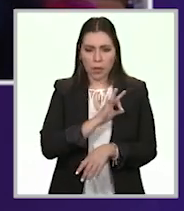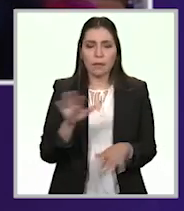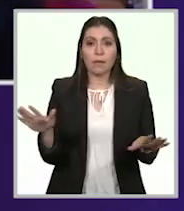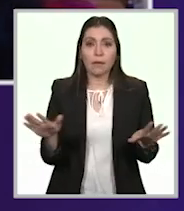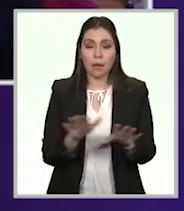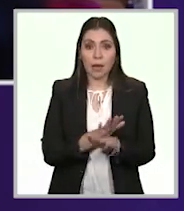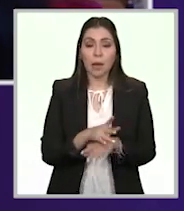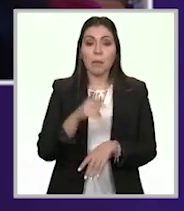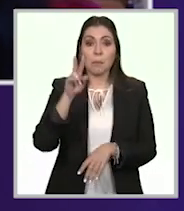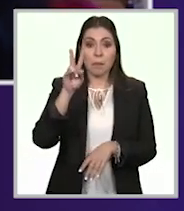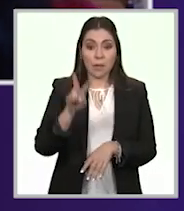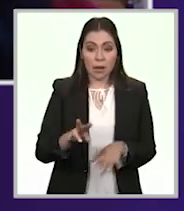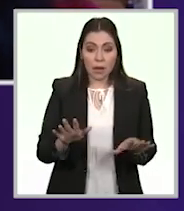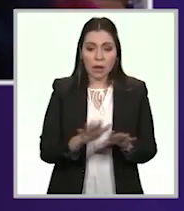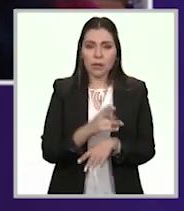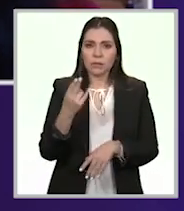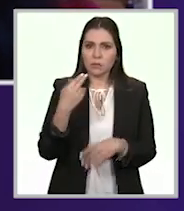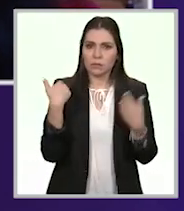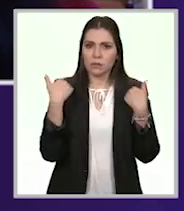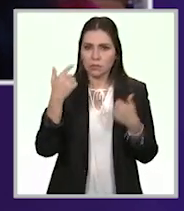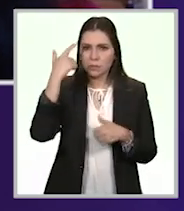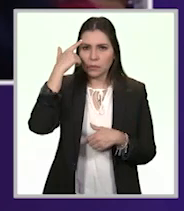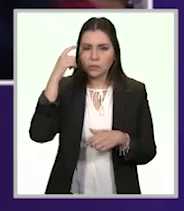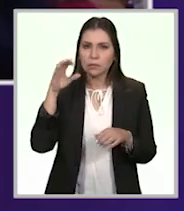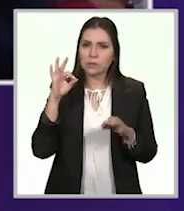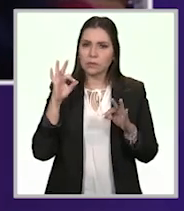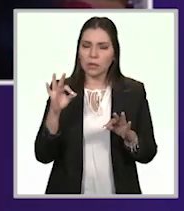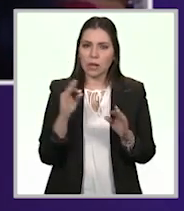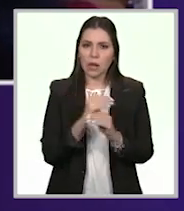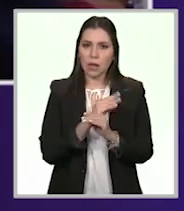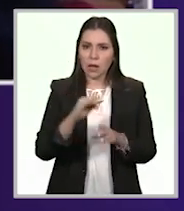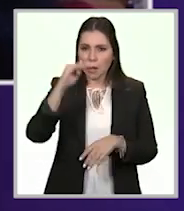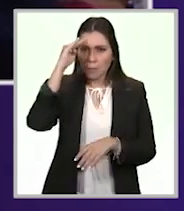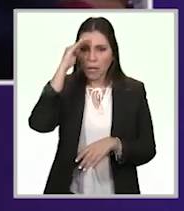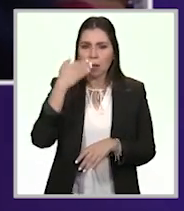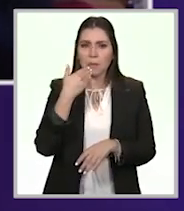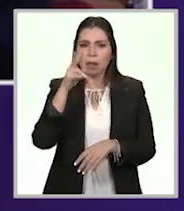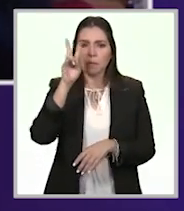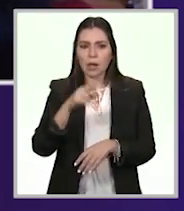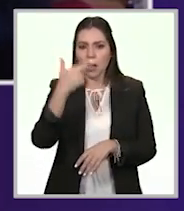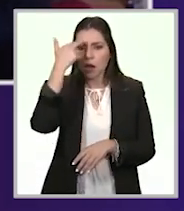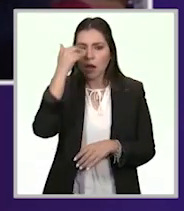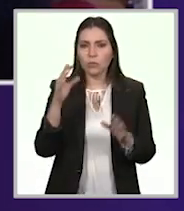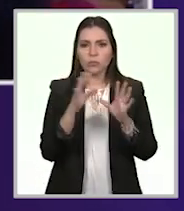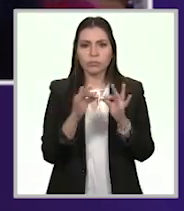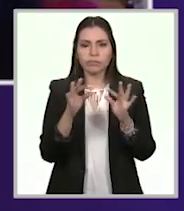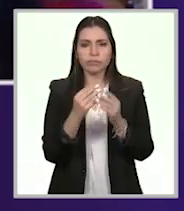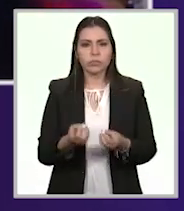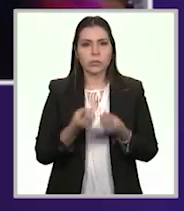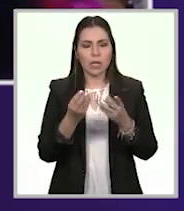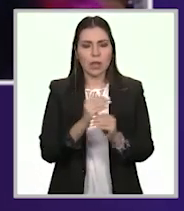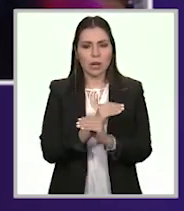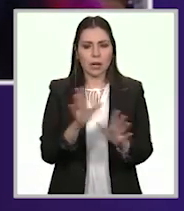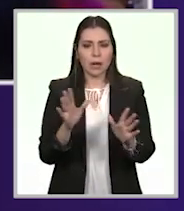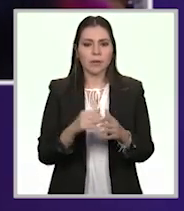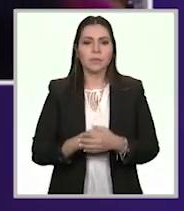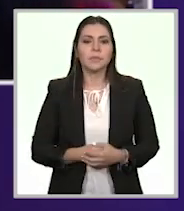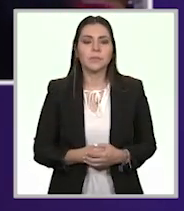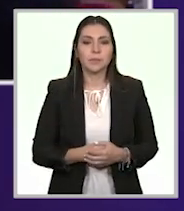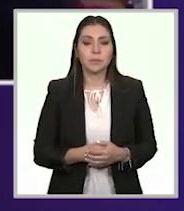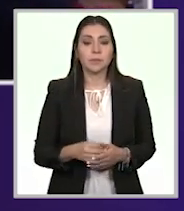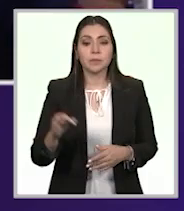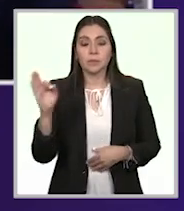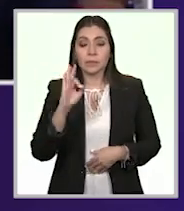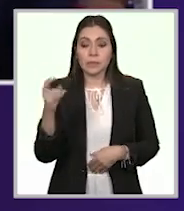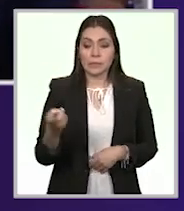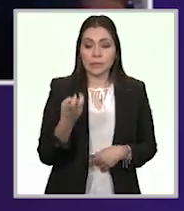criterio, pero que si se modifica, se haga pues con mucha conciencia, con mucha reflexión y con buenos argumentos, ¿no? Por supuesto.